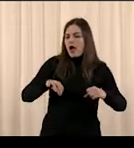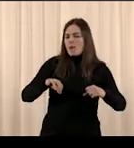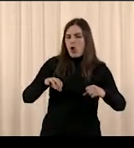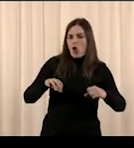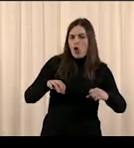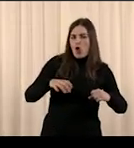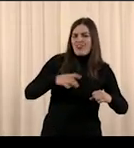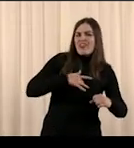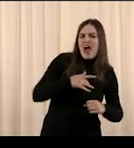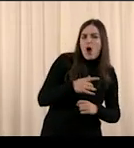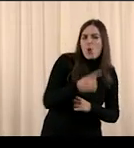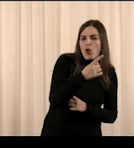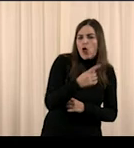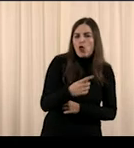haya.